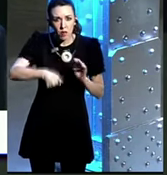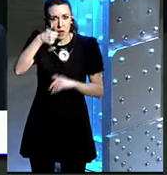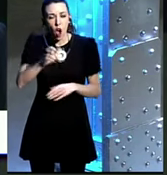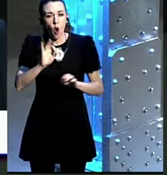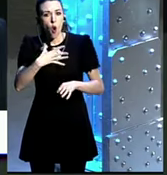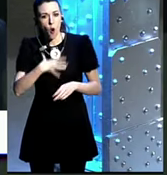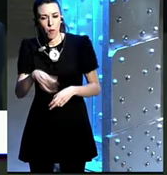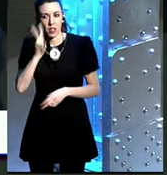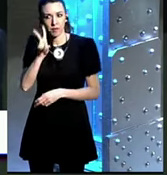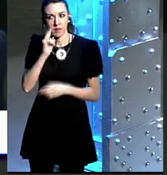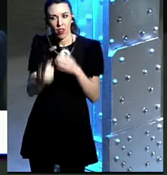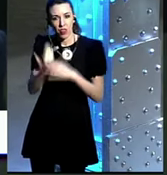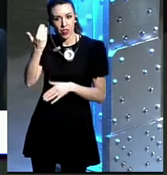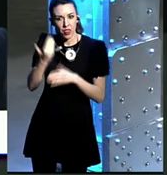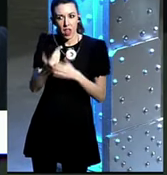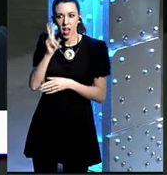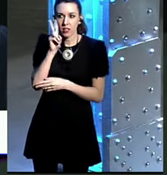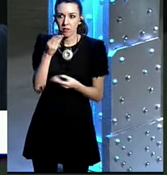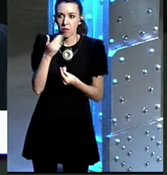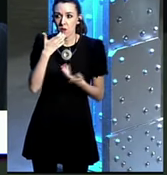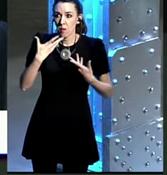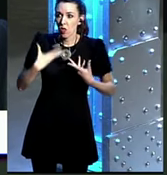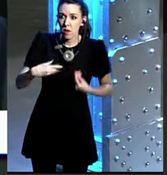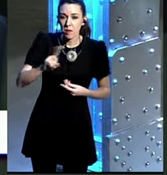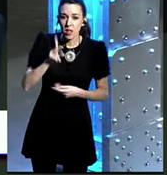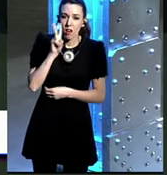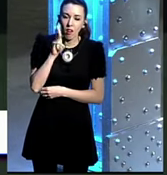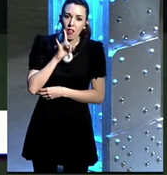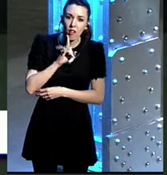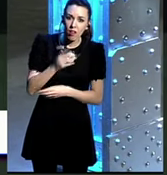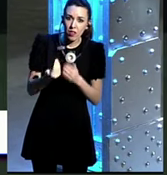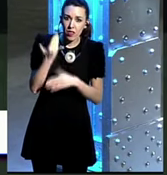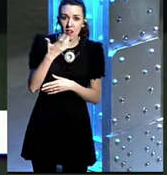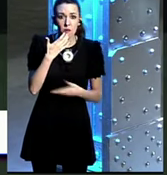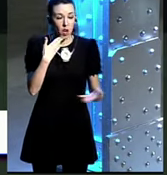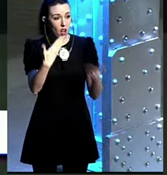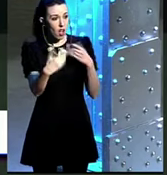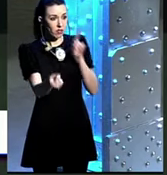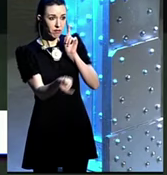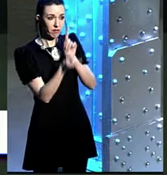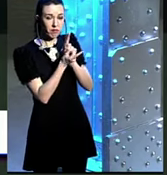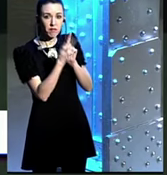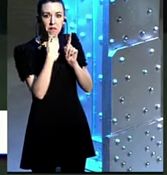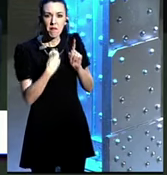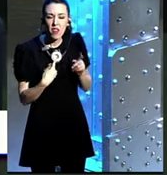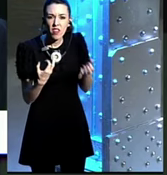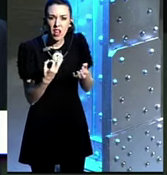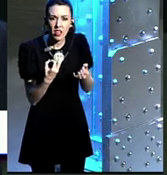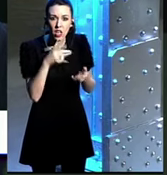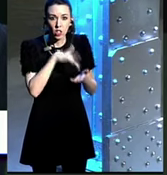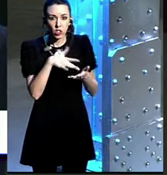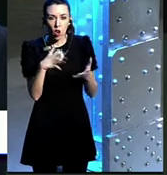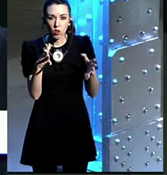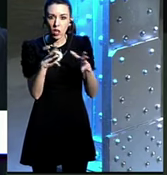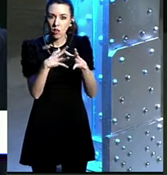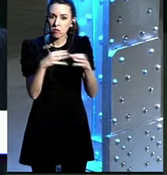ser capaz de apreciar los días más cuando no estoy deprimida, cuando la gente con la que me entrevistaba me decía que llegaban a un